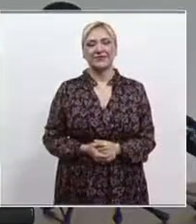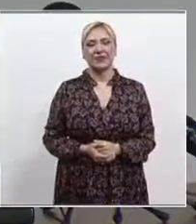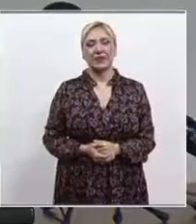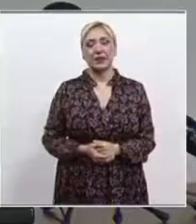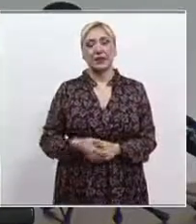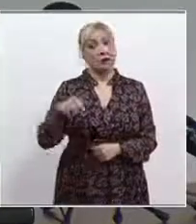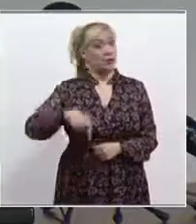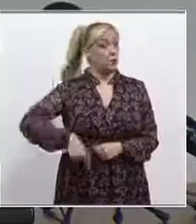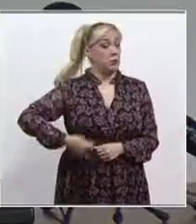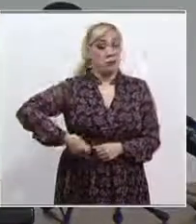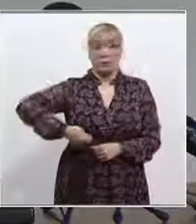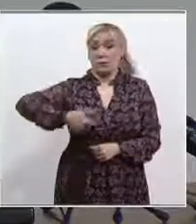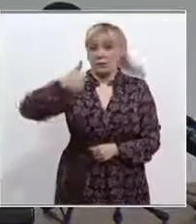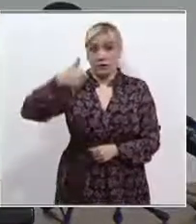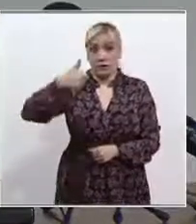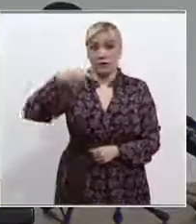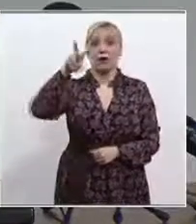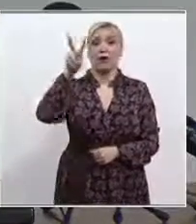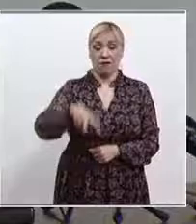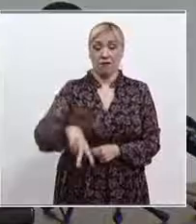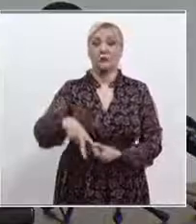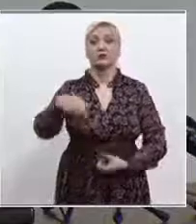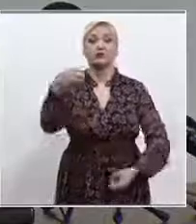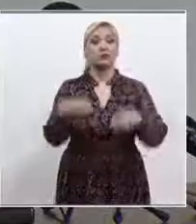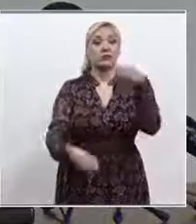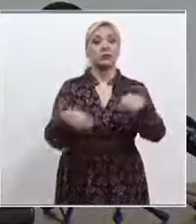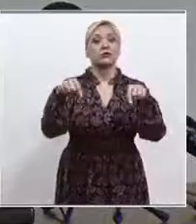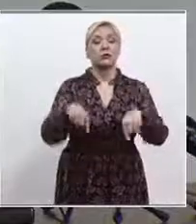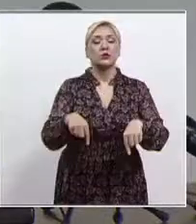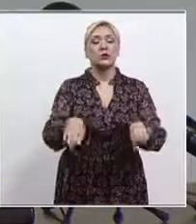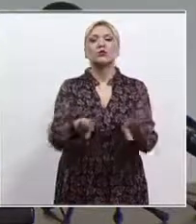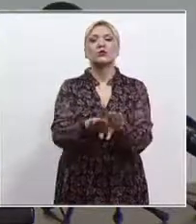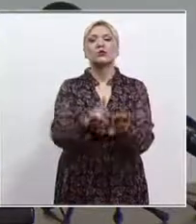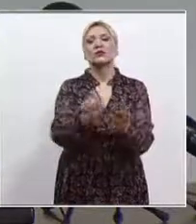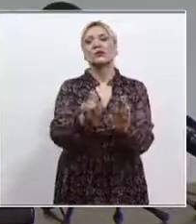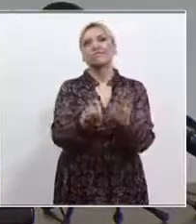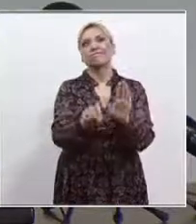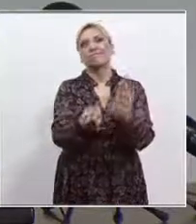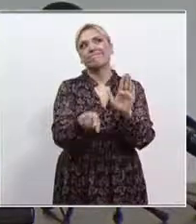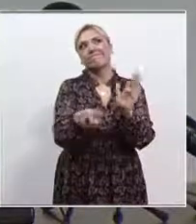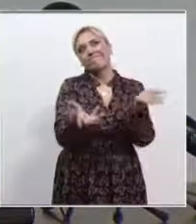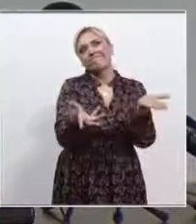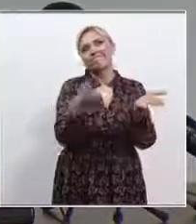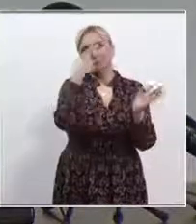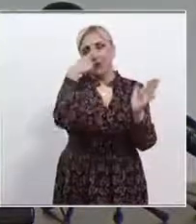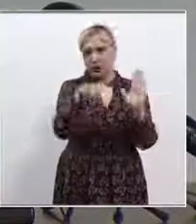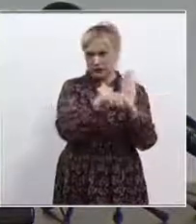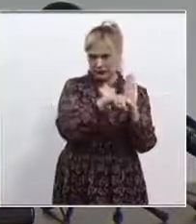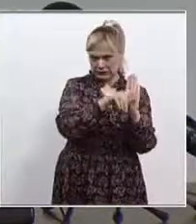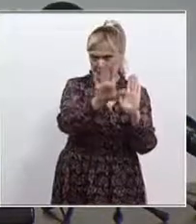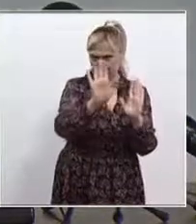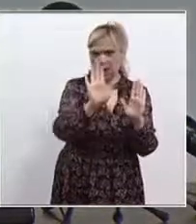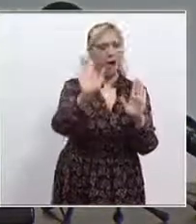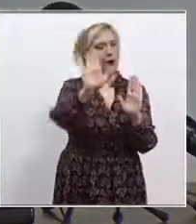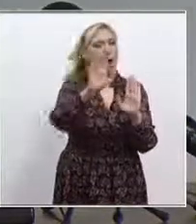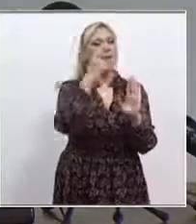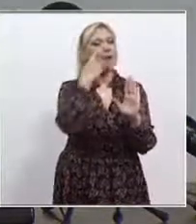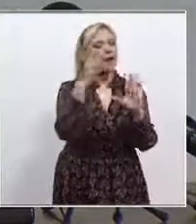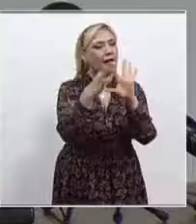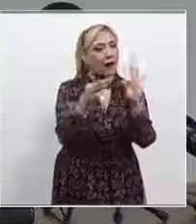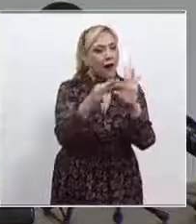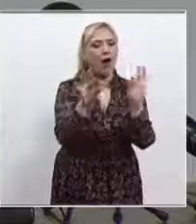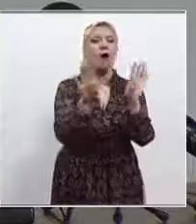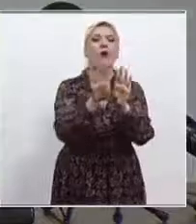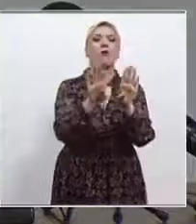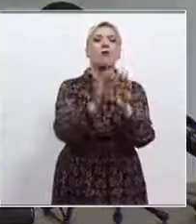Por primera vez, ese tribunal actuaría como legislador negativo, es decir, la posibilidad de expulsar del